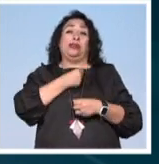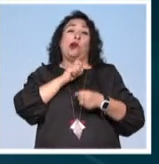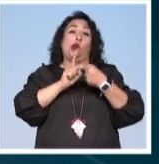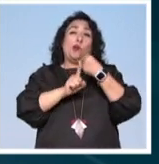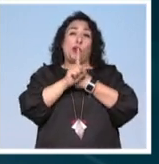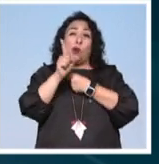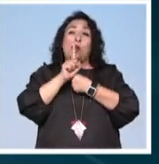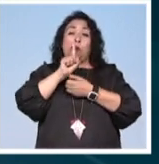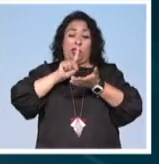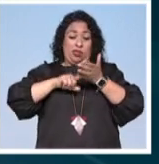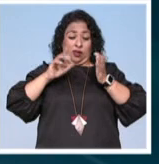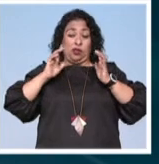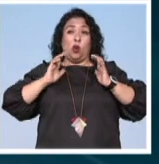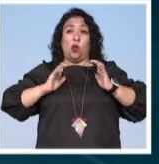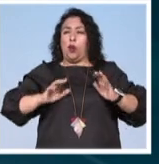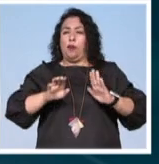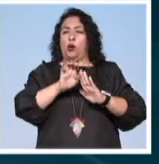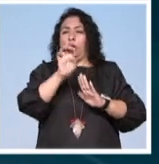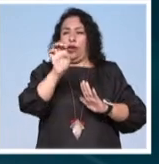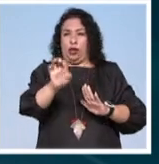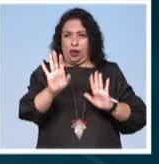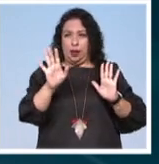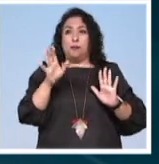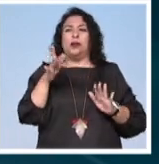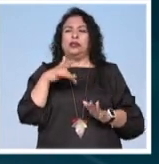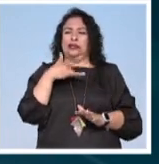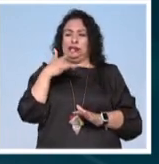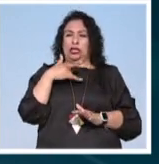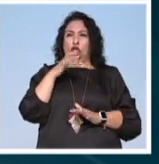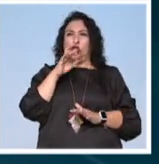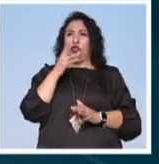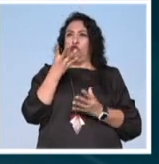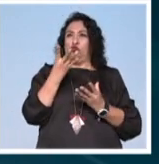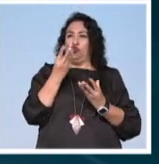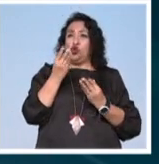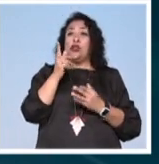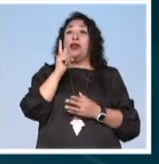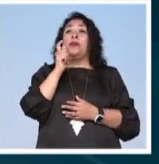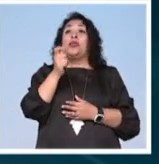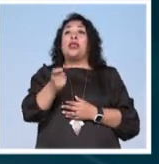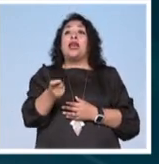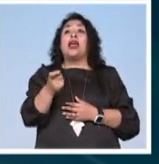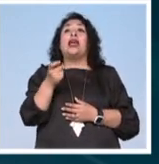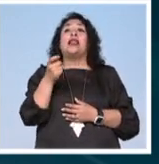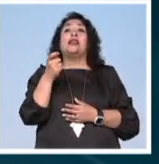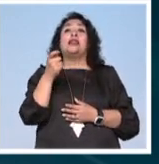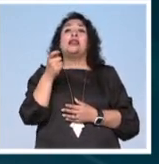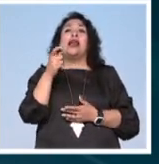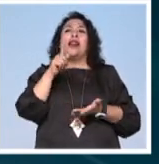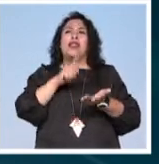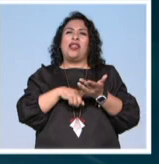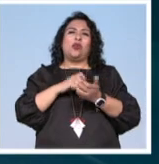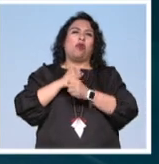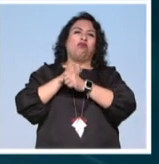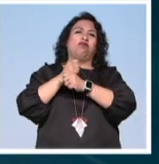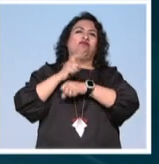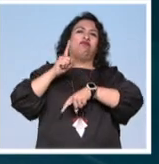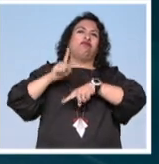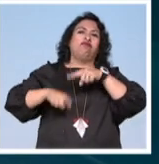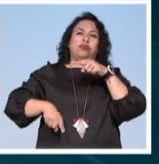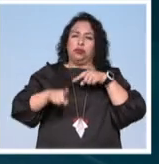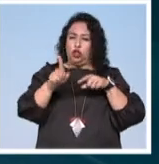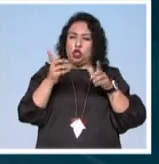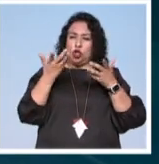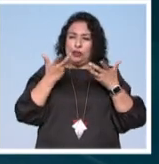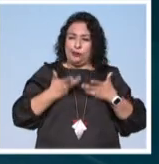en la composición corporal. Por ejemplo, un síntoma de cortisol alto es la supresión del sistema inmunológico. No se